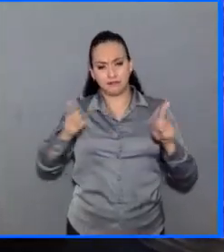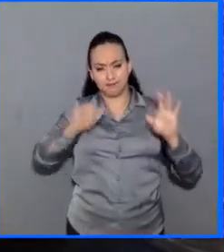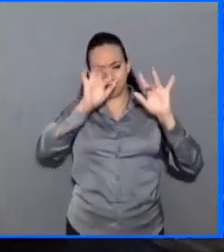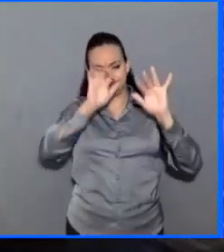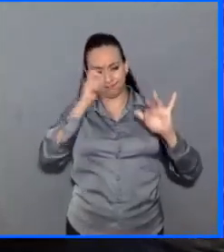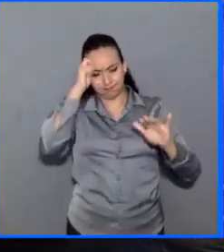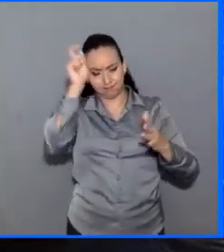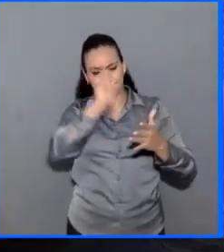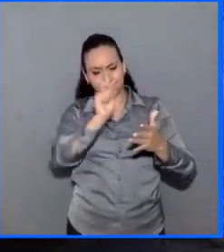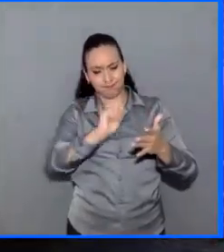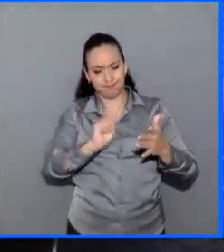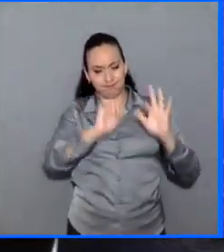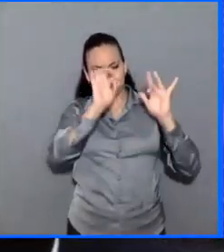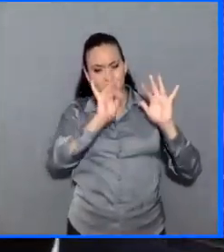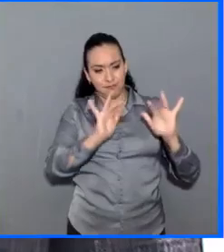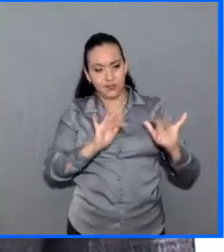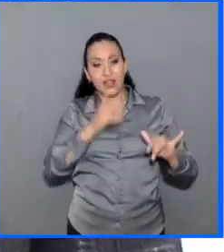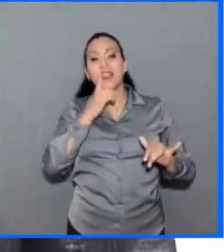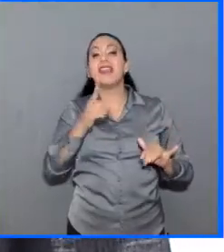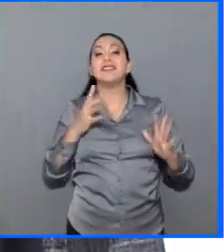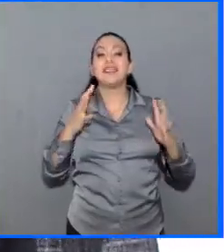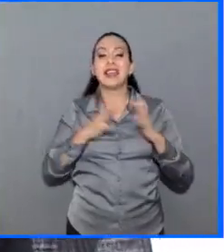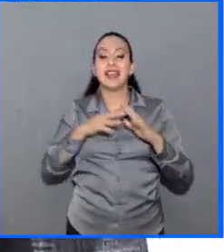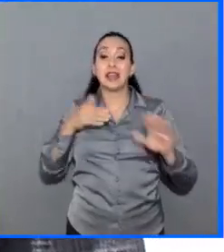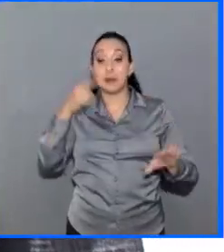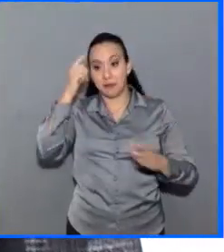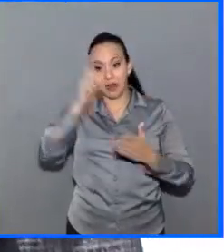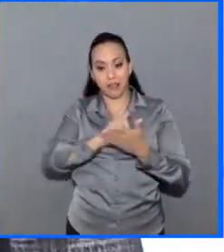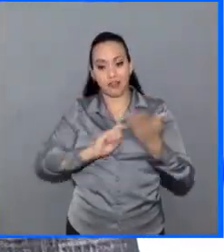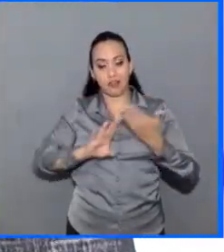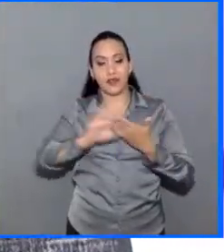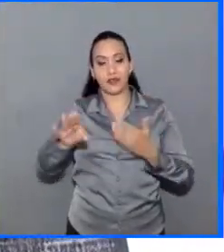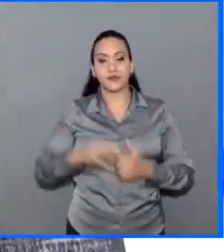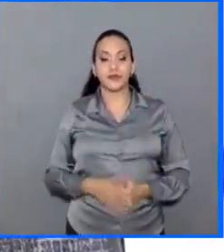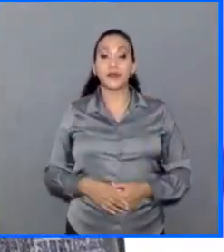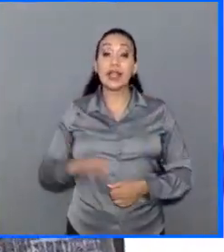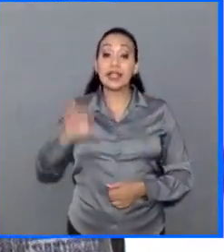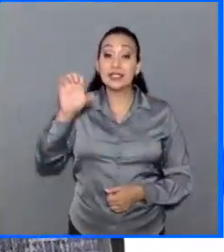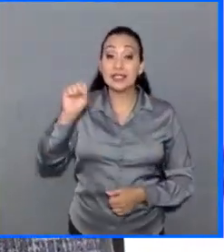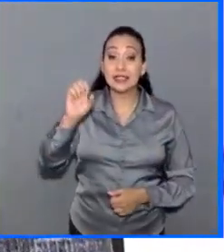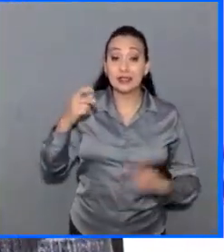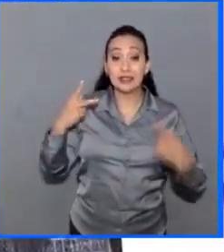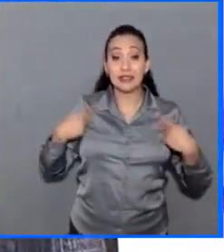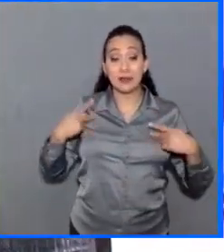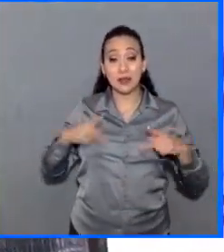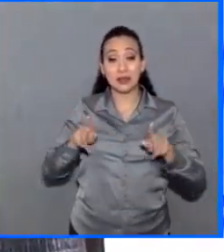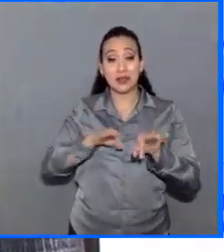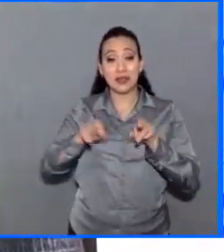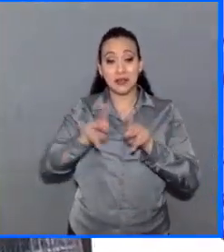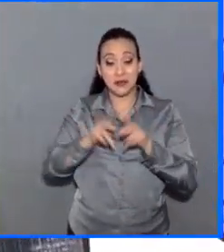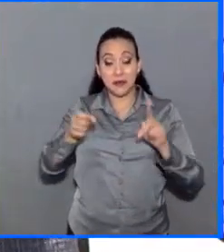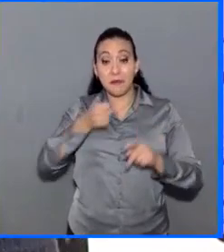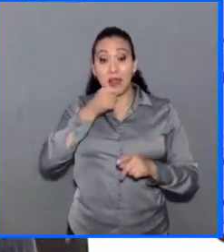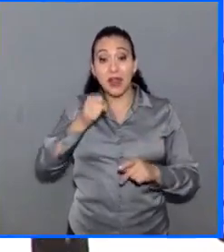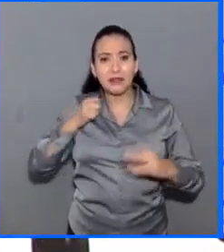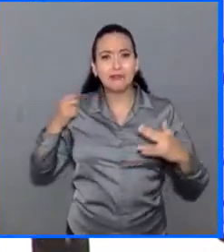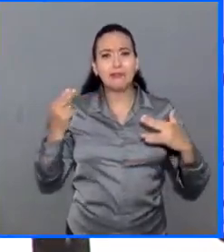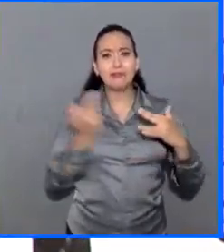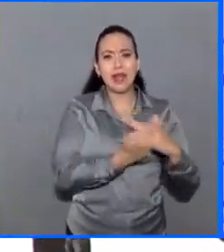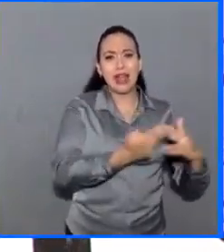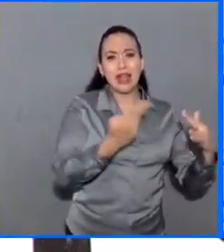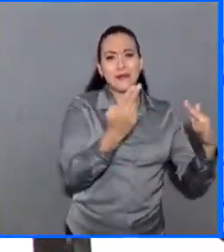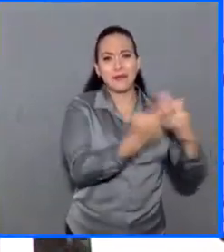humanas de la llamada guerra contra las drogas. Más de 60 periodistas han sido asesinados desde entonces.